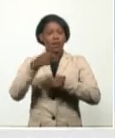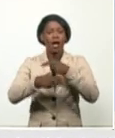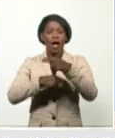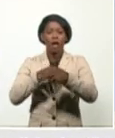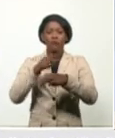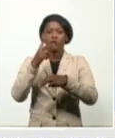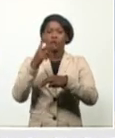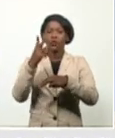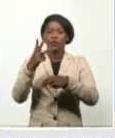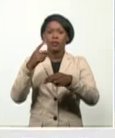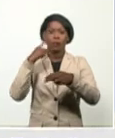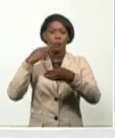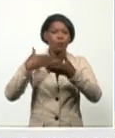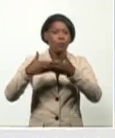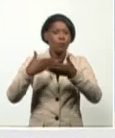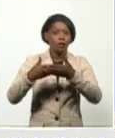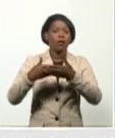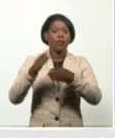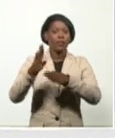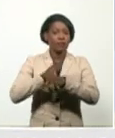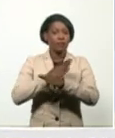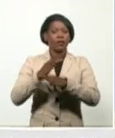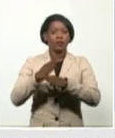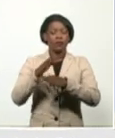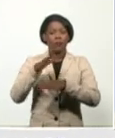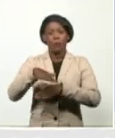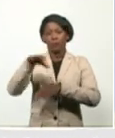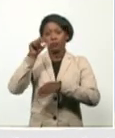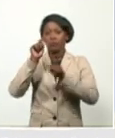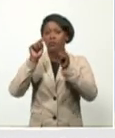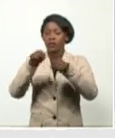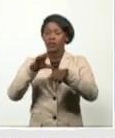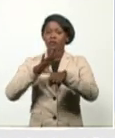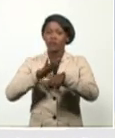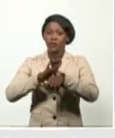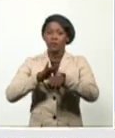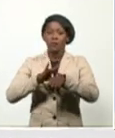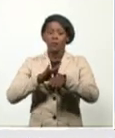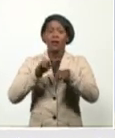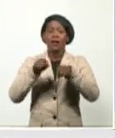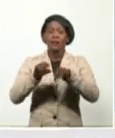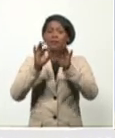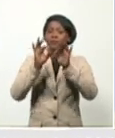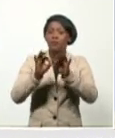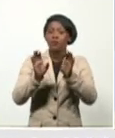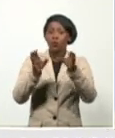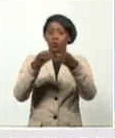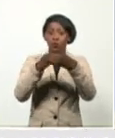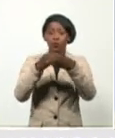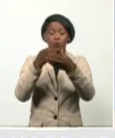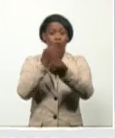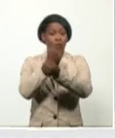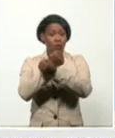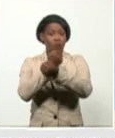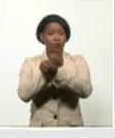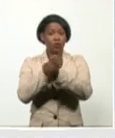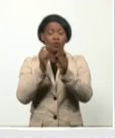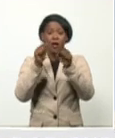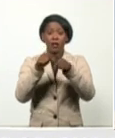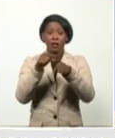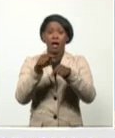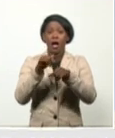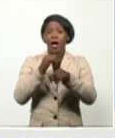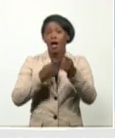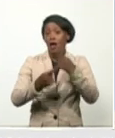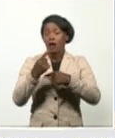por la que en todos estos grupos de riesgo, independientemente de que el estudio a veces es negativo en el momento